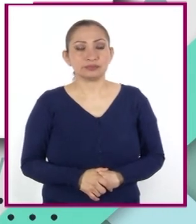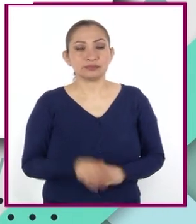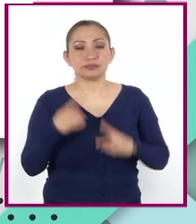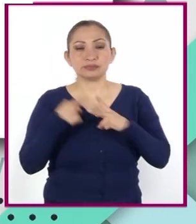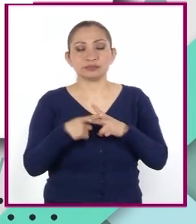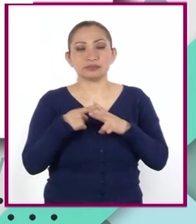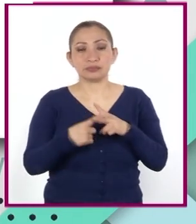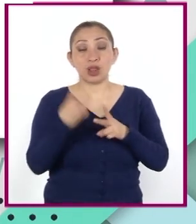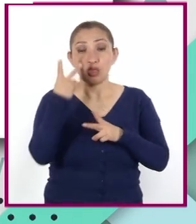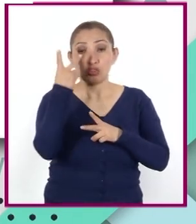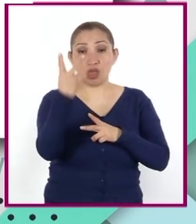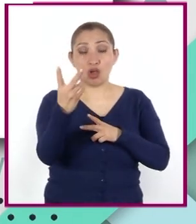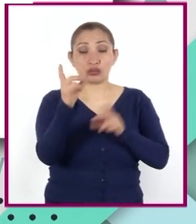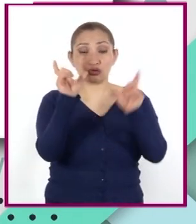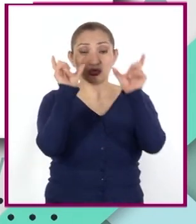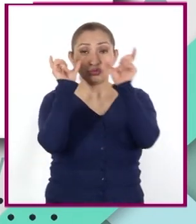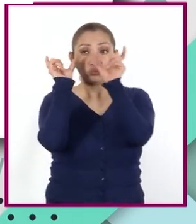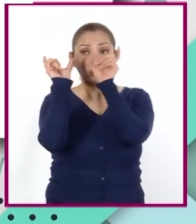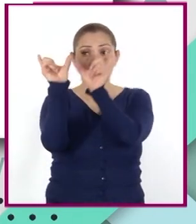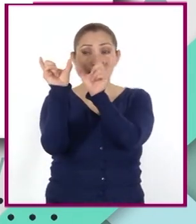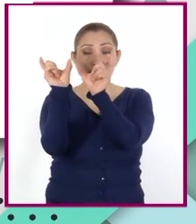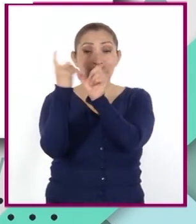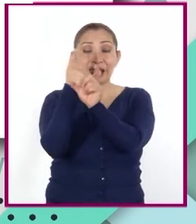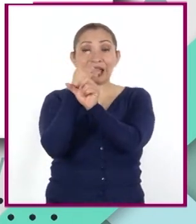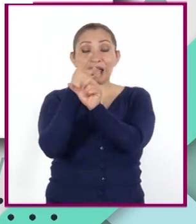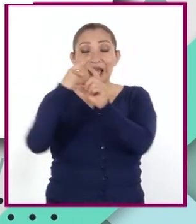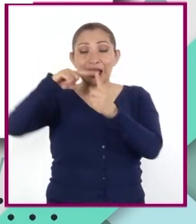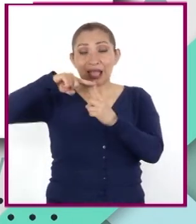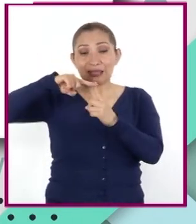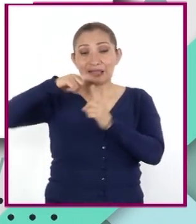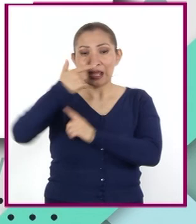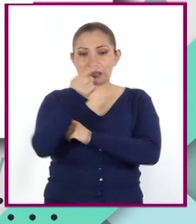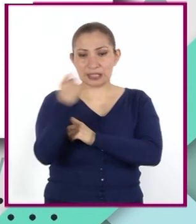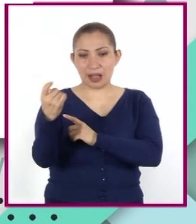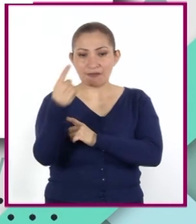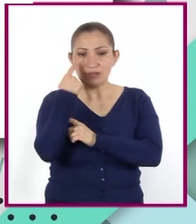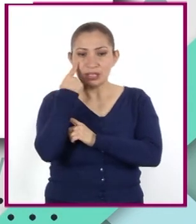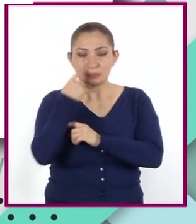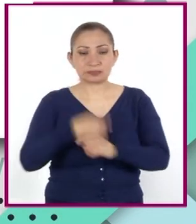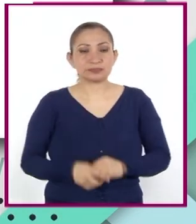Dividimos los dos miembros de la igualdad entre 100 y tenemos